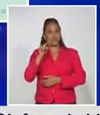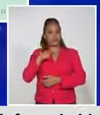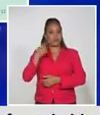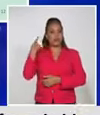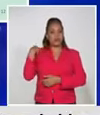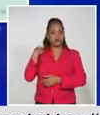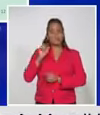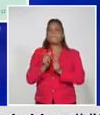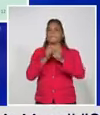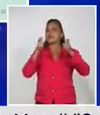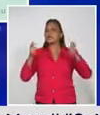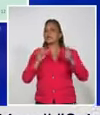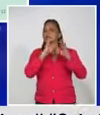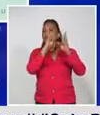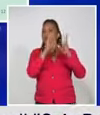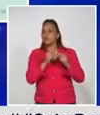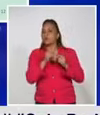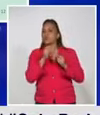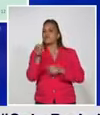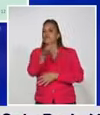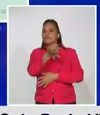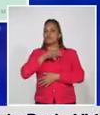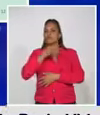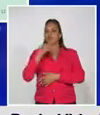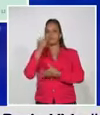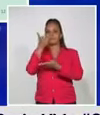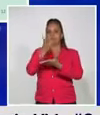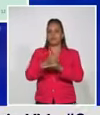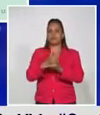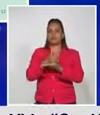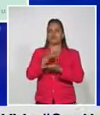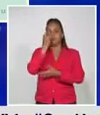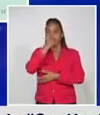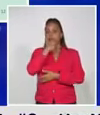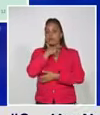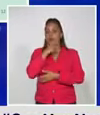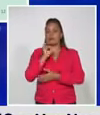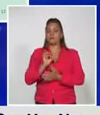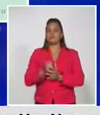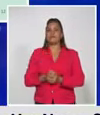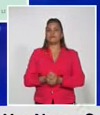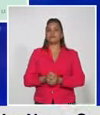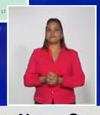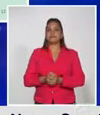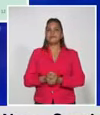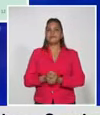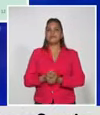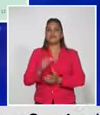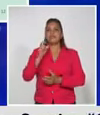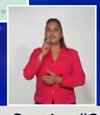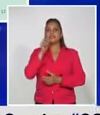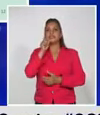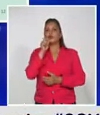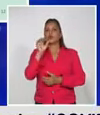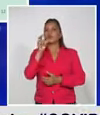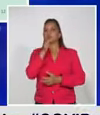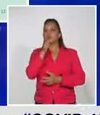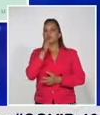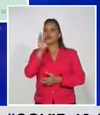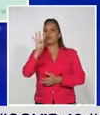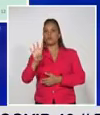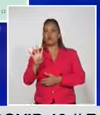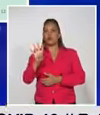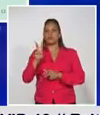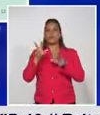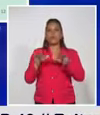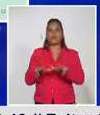mayor número del municipio cabecera, Ciego de Ávila, 10, de Ciro Redondo, 4, de Morón,